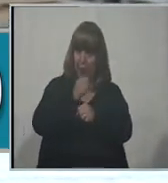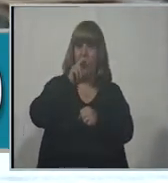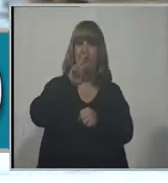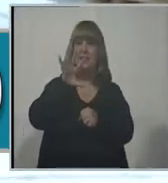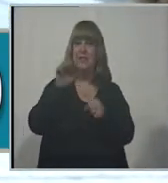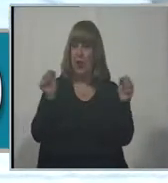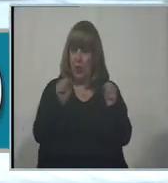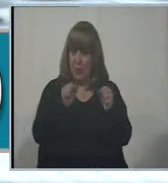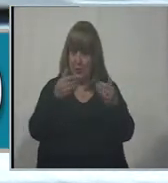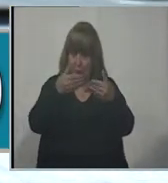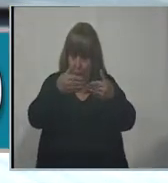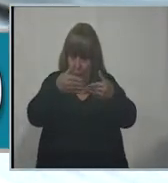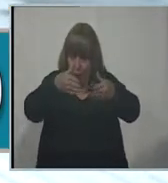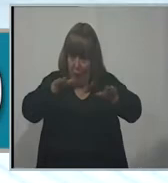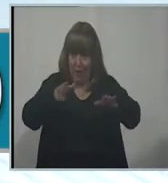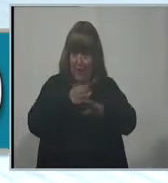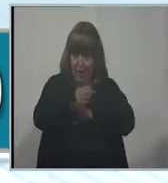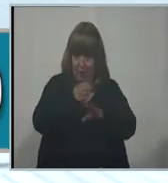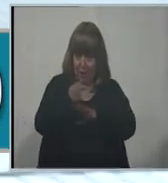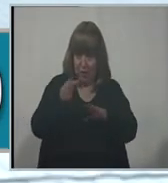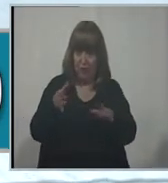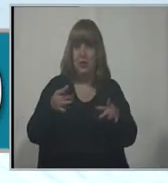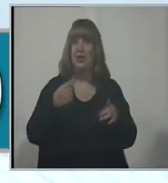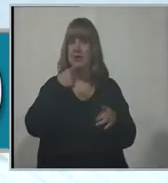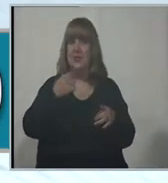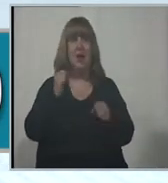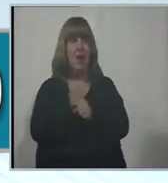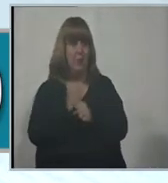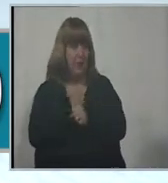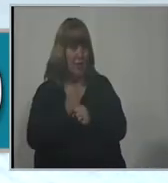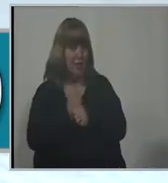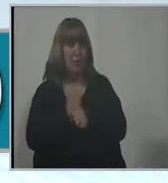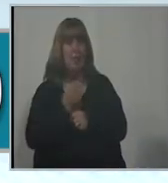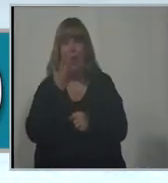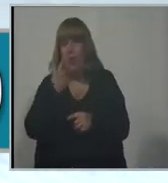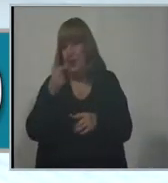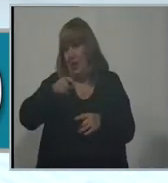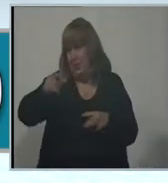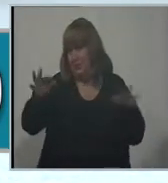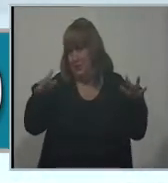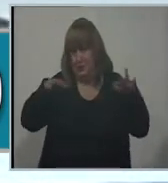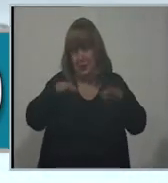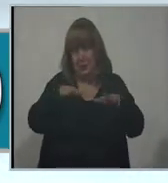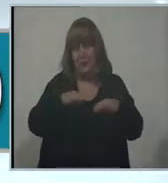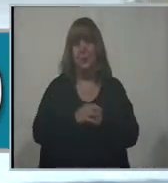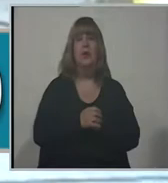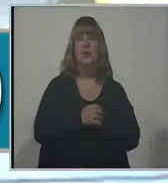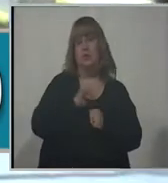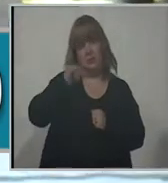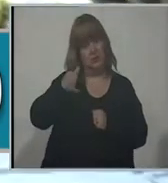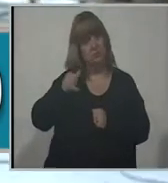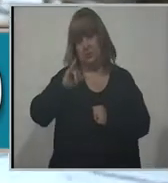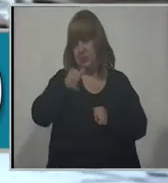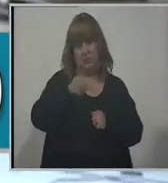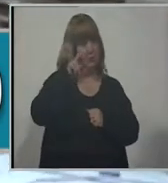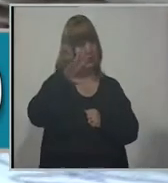poder disfrutar los mendocinos de este espacio, un espacio muy asistido, ¿no?, por todos aquí en el lugar. Sí, exactamente.